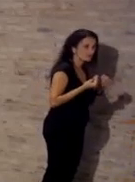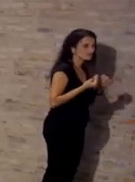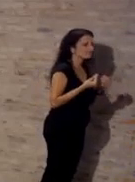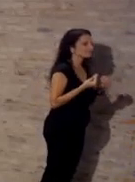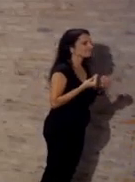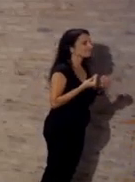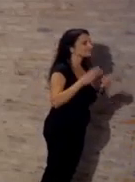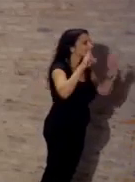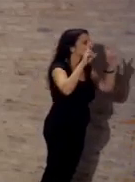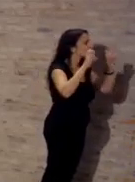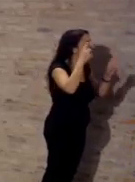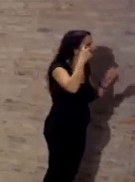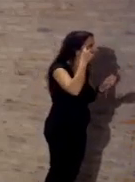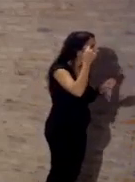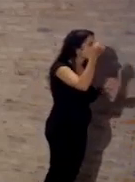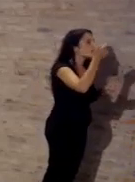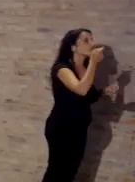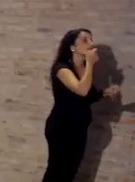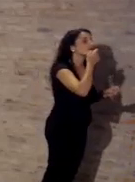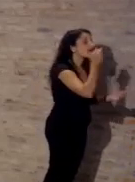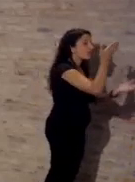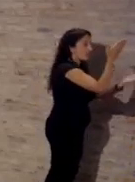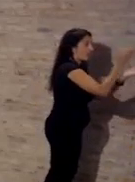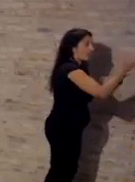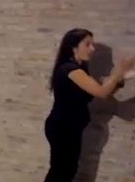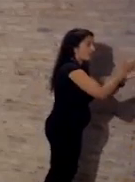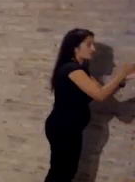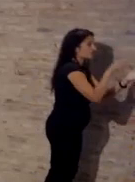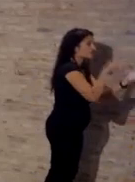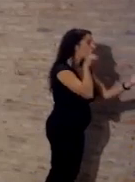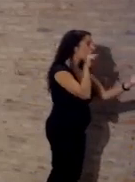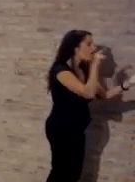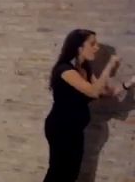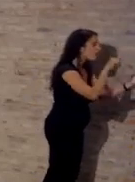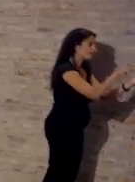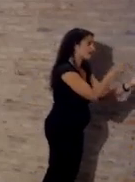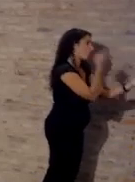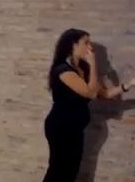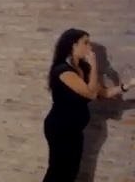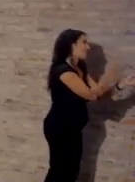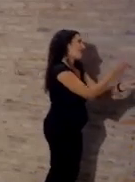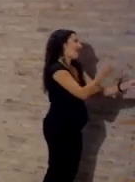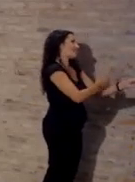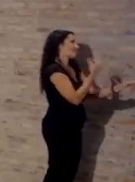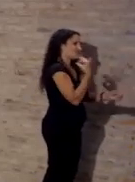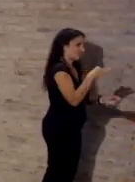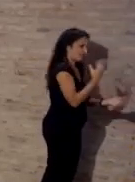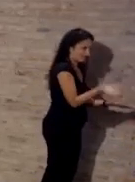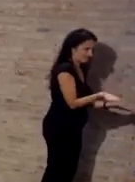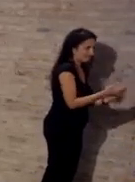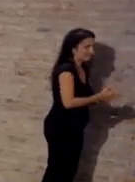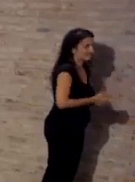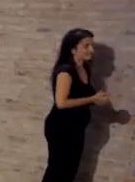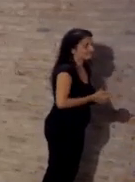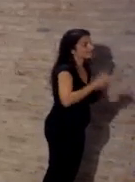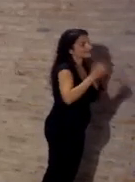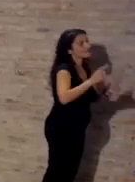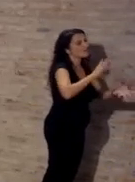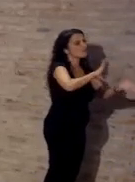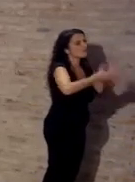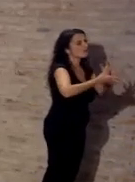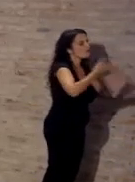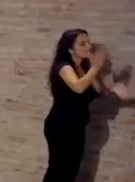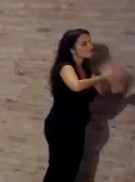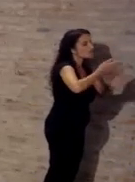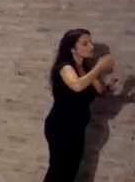en torno a la idea de que para reclamar un derecho primero hay que conocerlo y también hablar sobre las